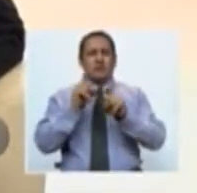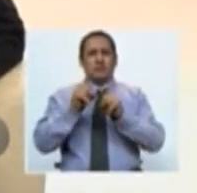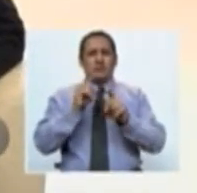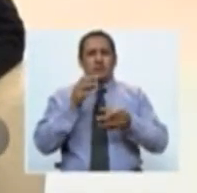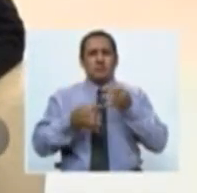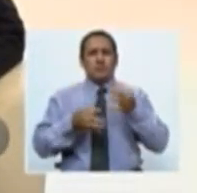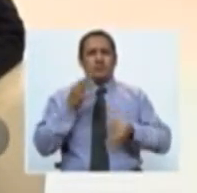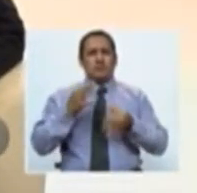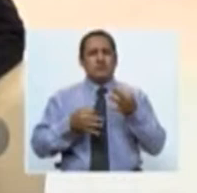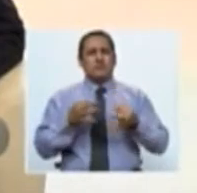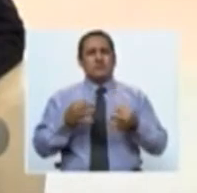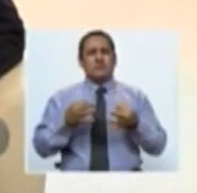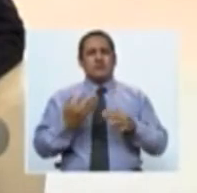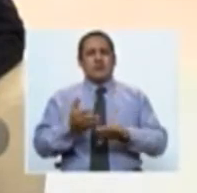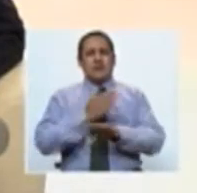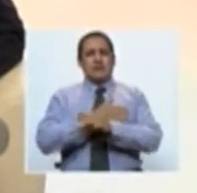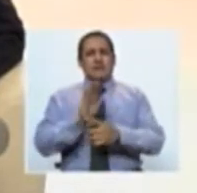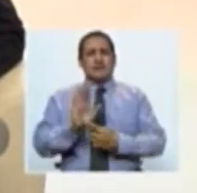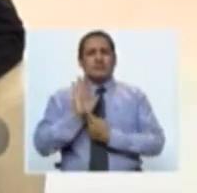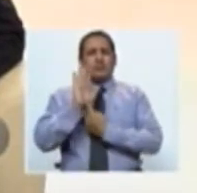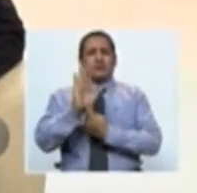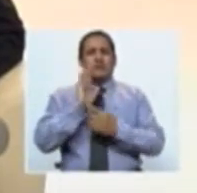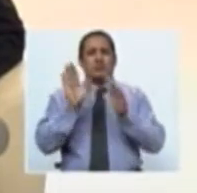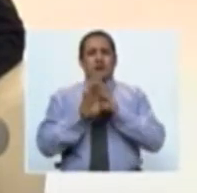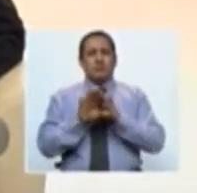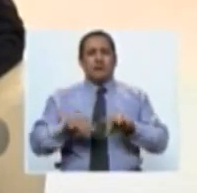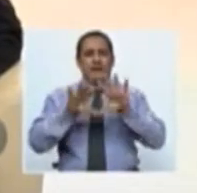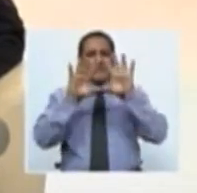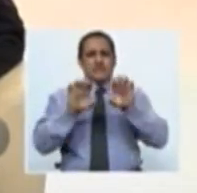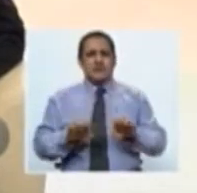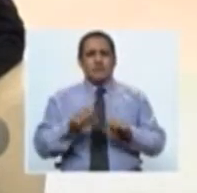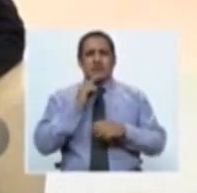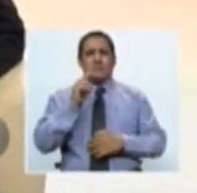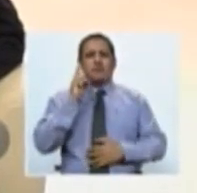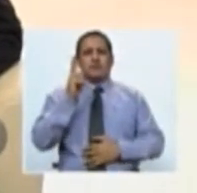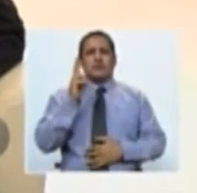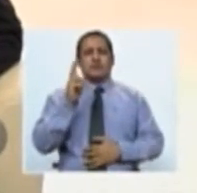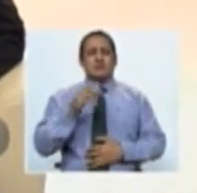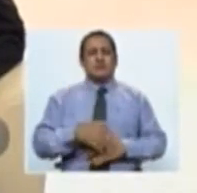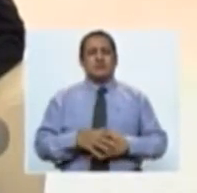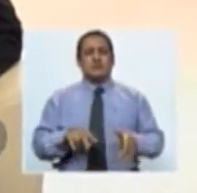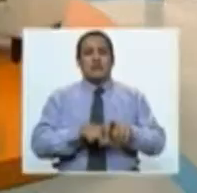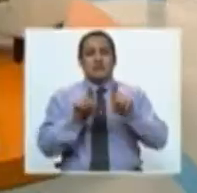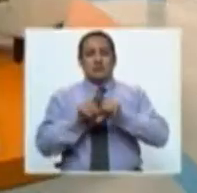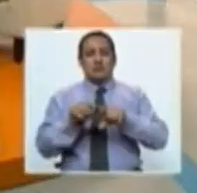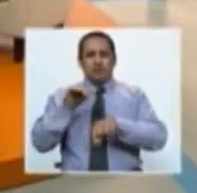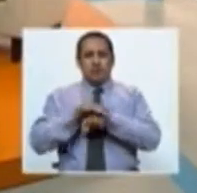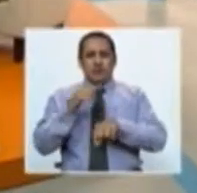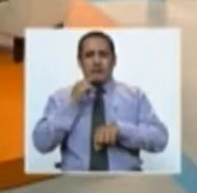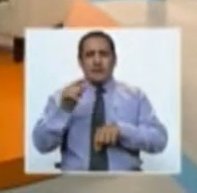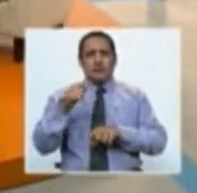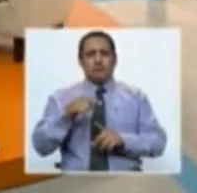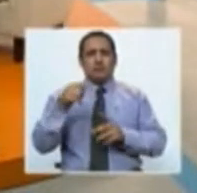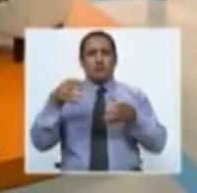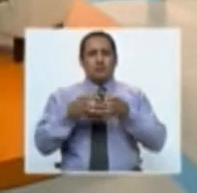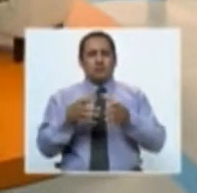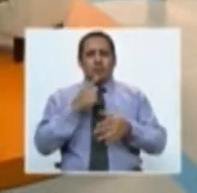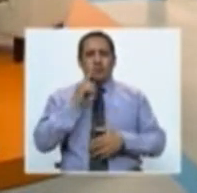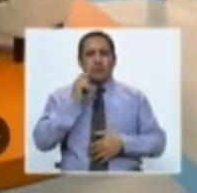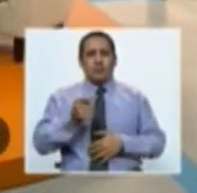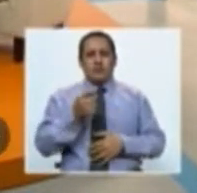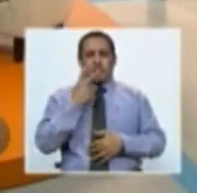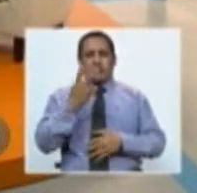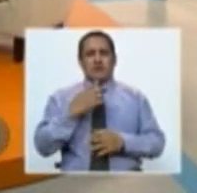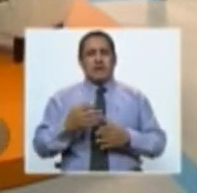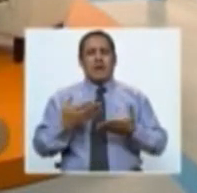de una sentencia que se refiere a la evaluación del desempeño docente. Y sobre esto el tribunal ha